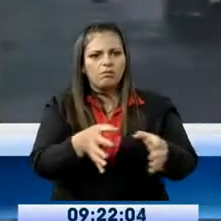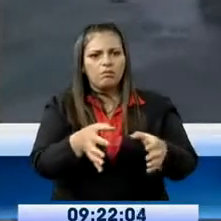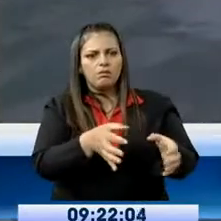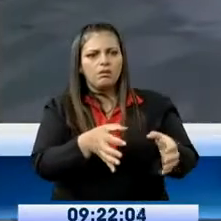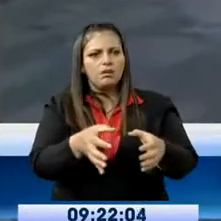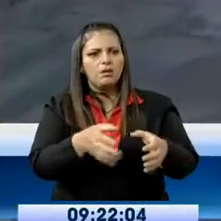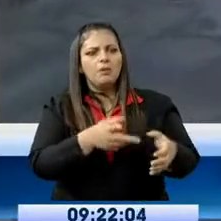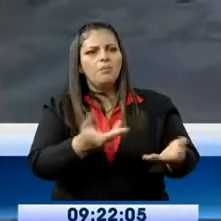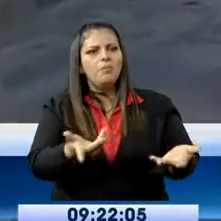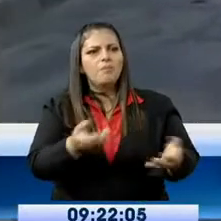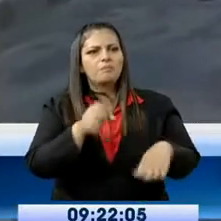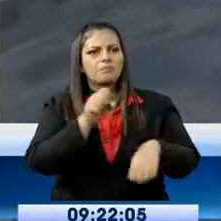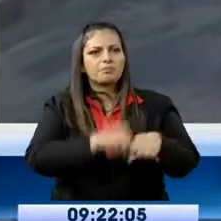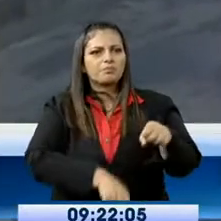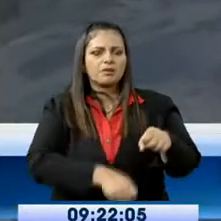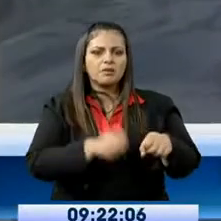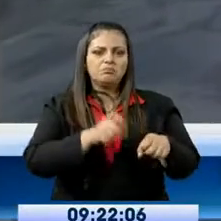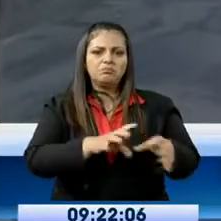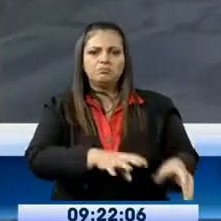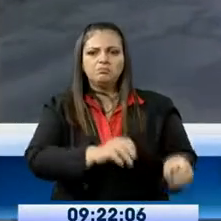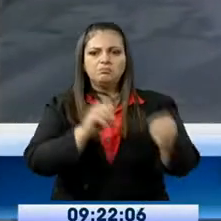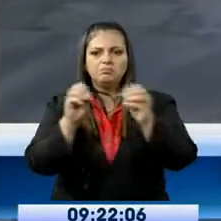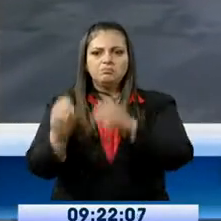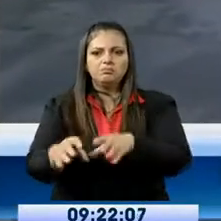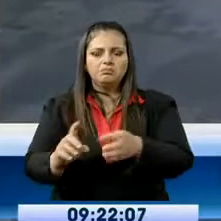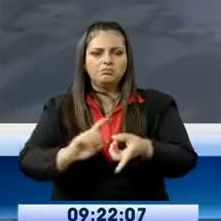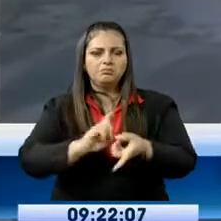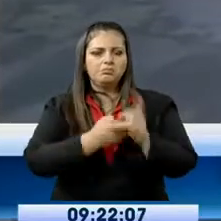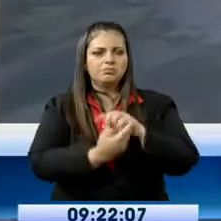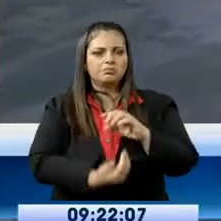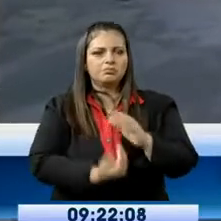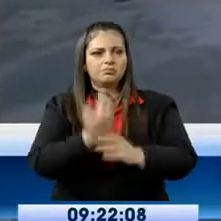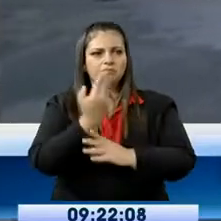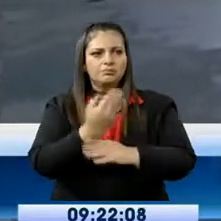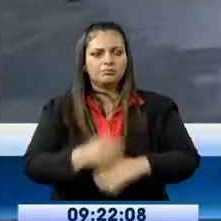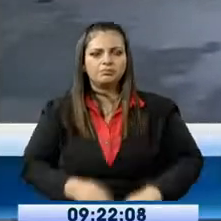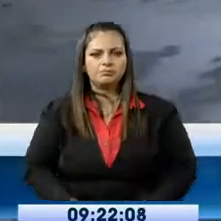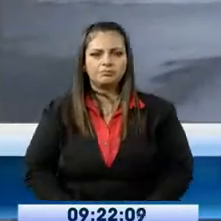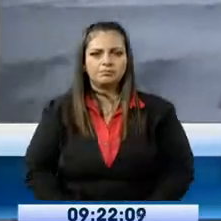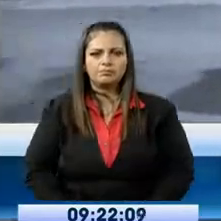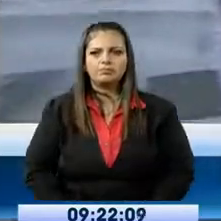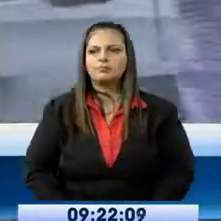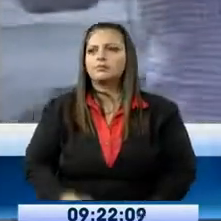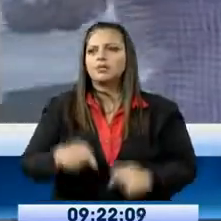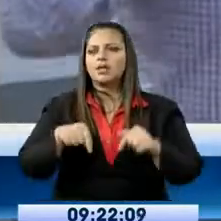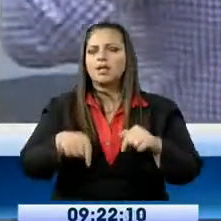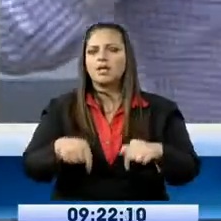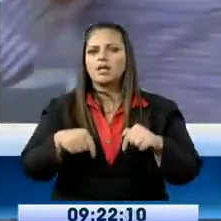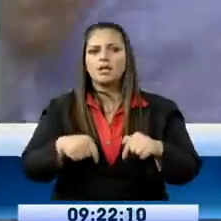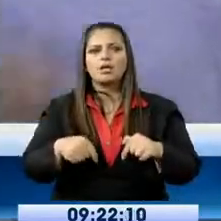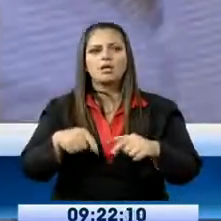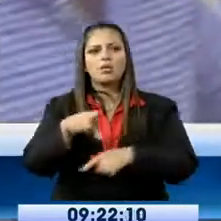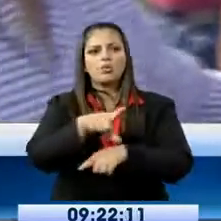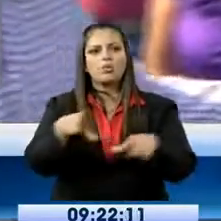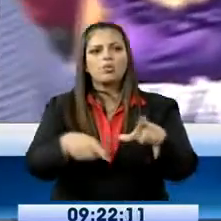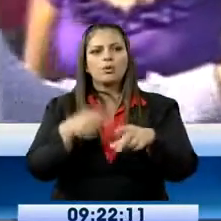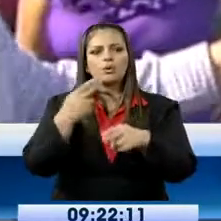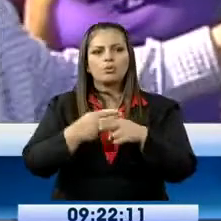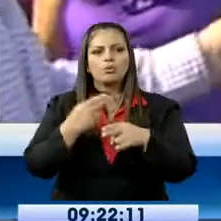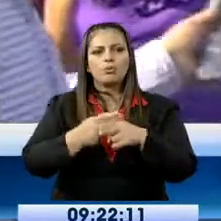para que se lo repare, para que se lo cambie, para que ver qué sucede. Estamos desde Lotes de la Alegría. ¿Qué manzana, señor? Más o menos.